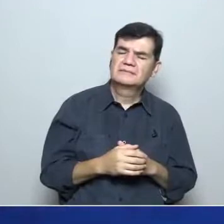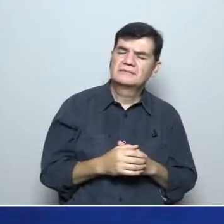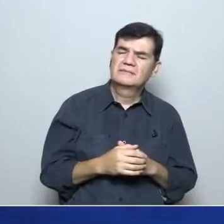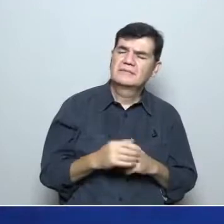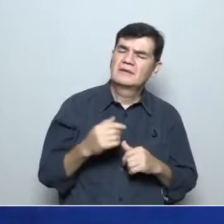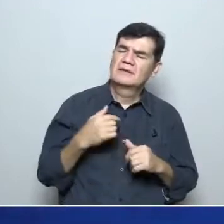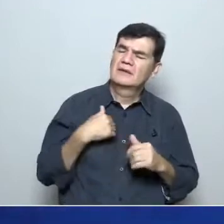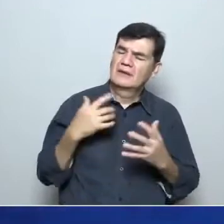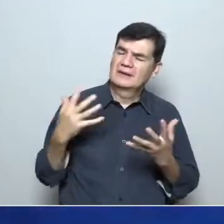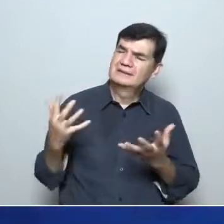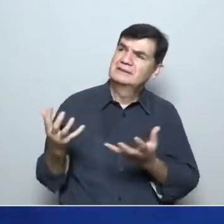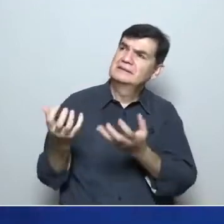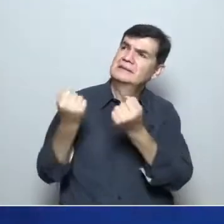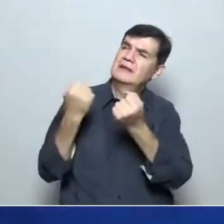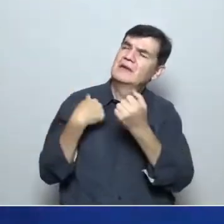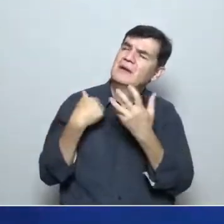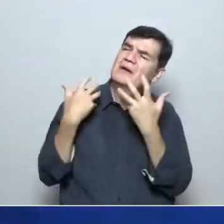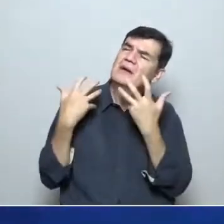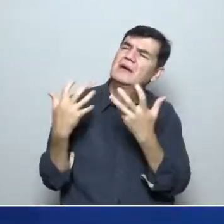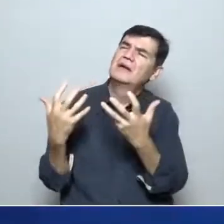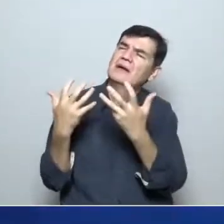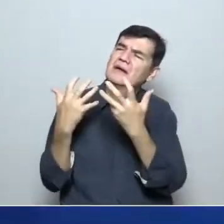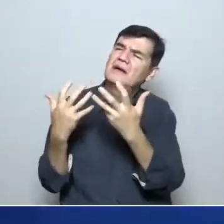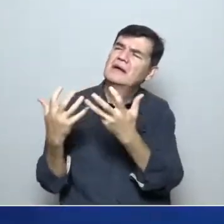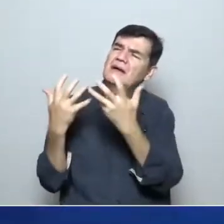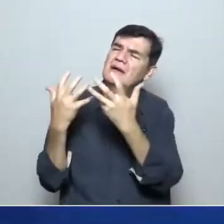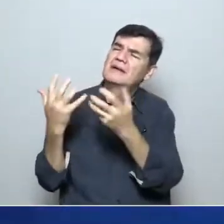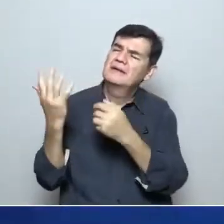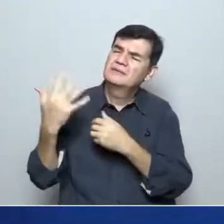yo buscaba un